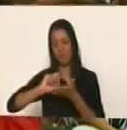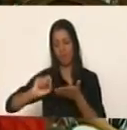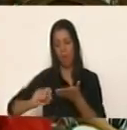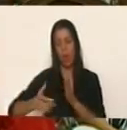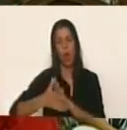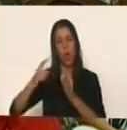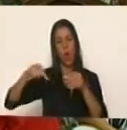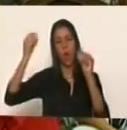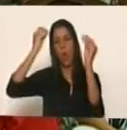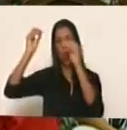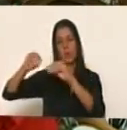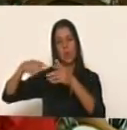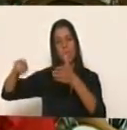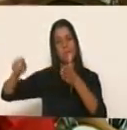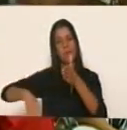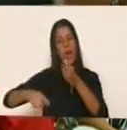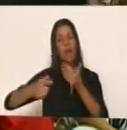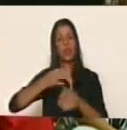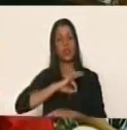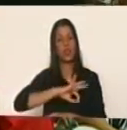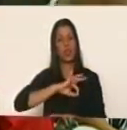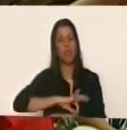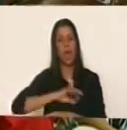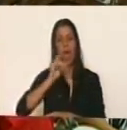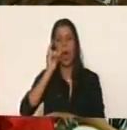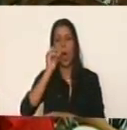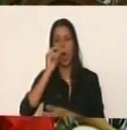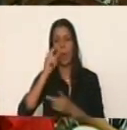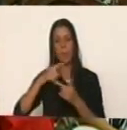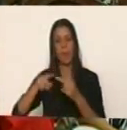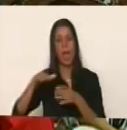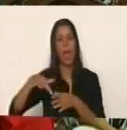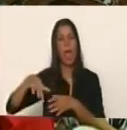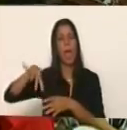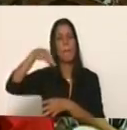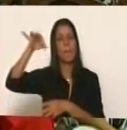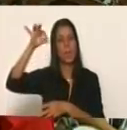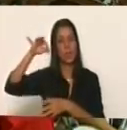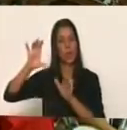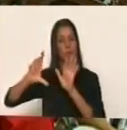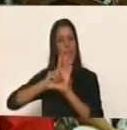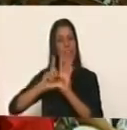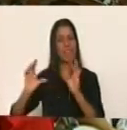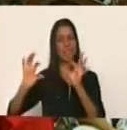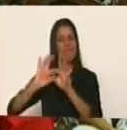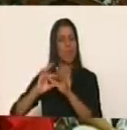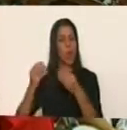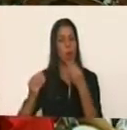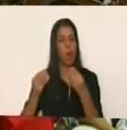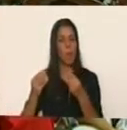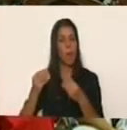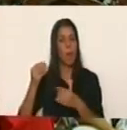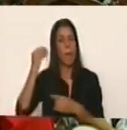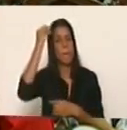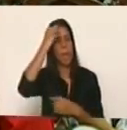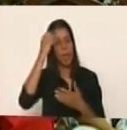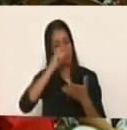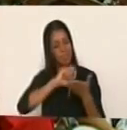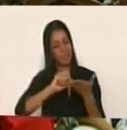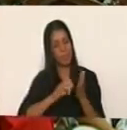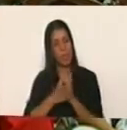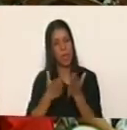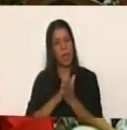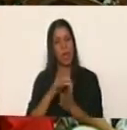también en Montesquieu, el esprit de loi, el espíritu de las leyes, y de todo el pensamiento iluminista de